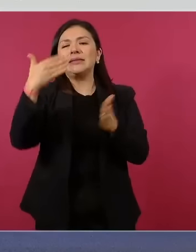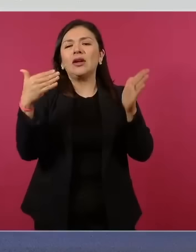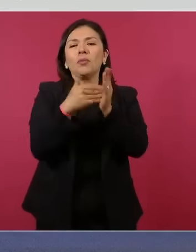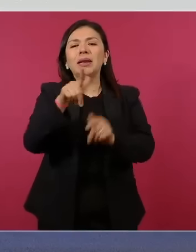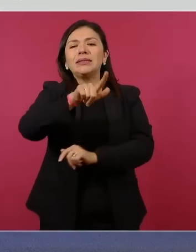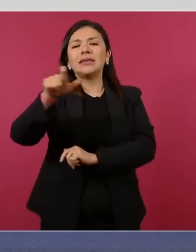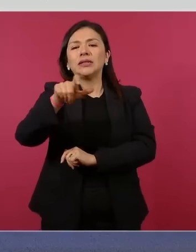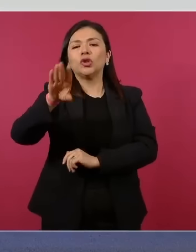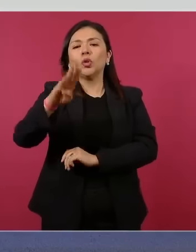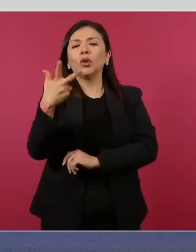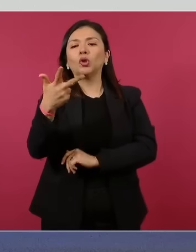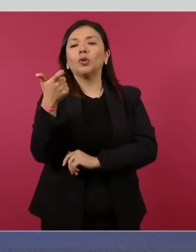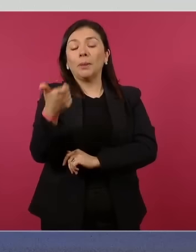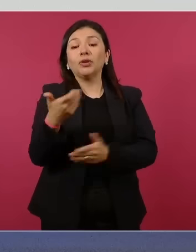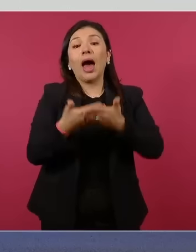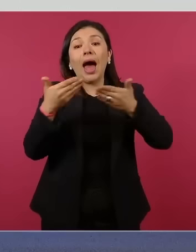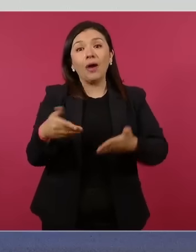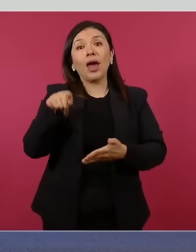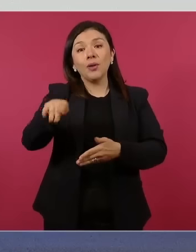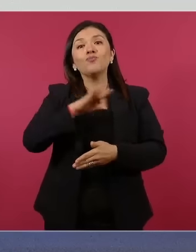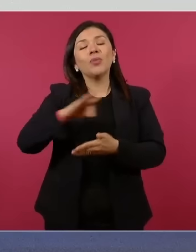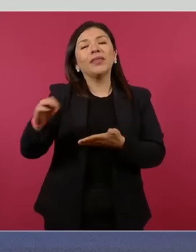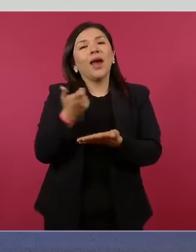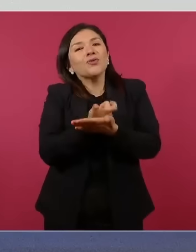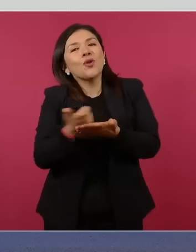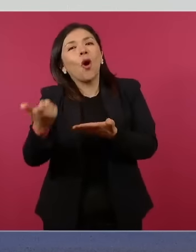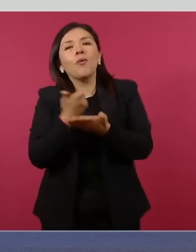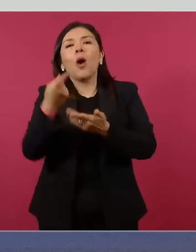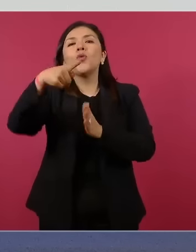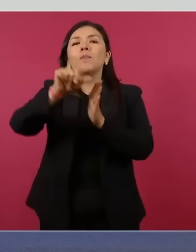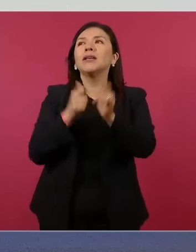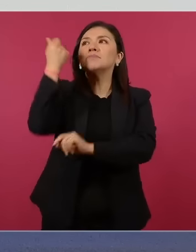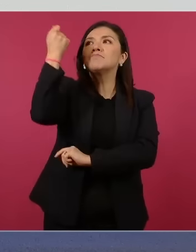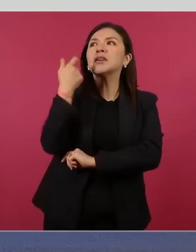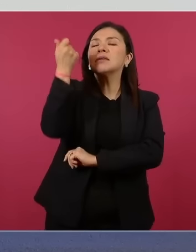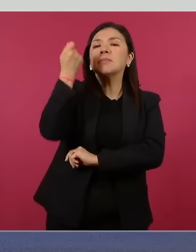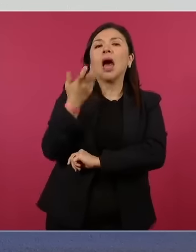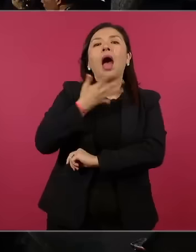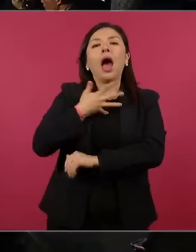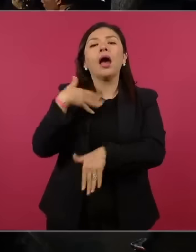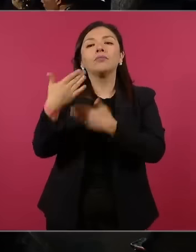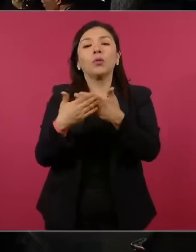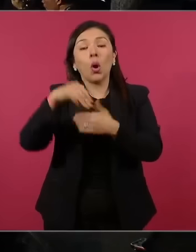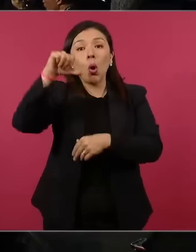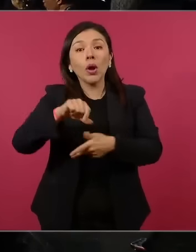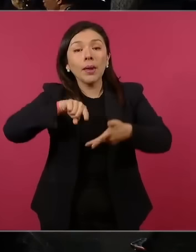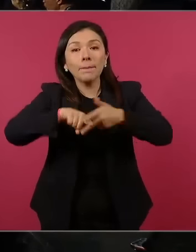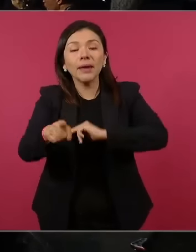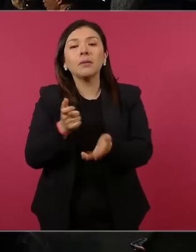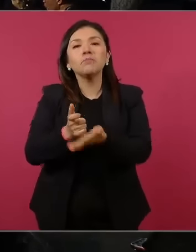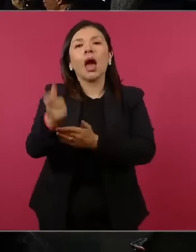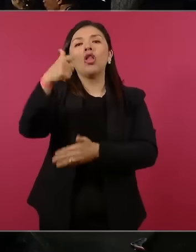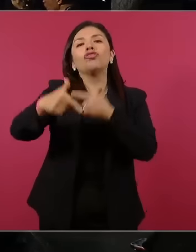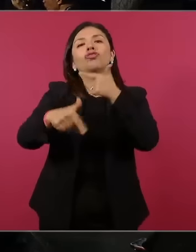5,798, es decir, que Luis Leonardo va a poder recibir mensualmente una pensión a partir del día de hoy de